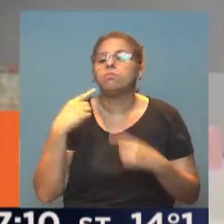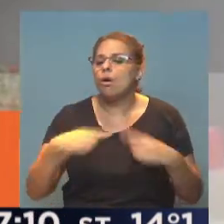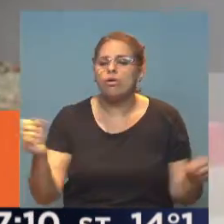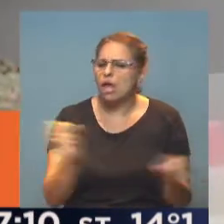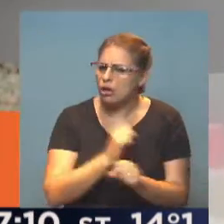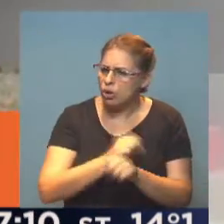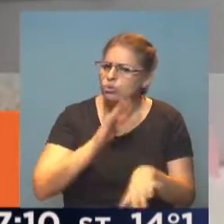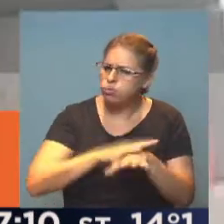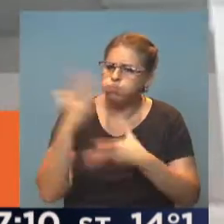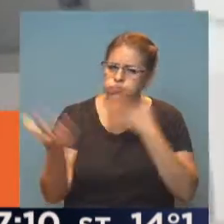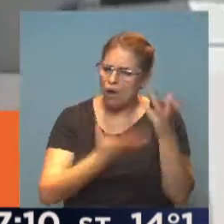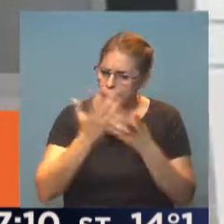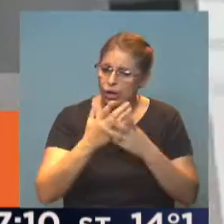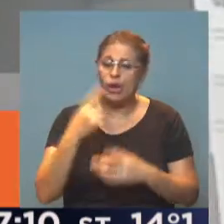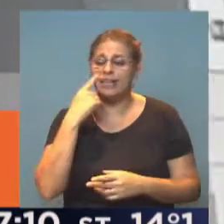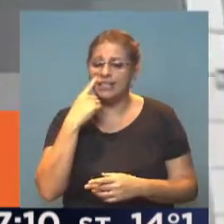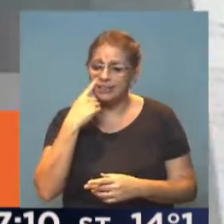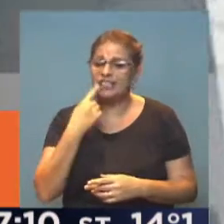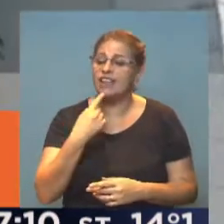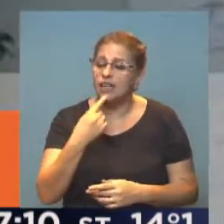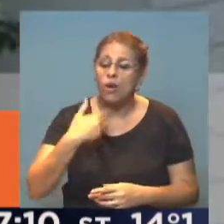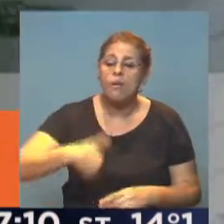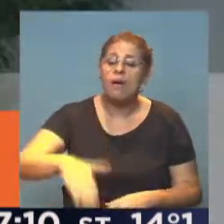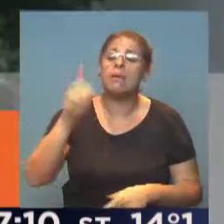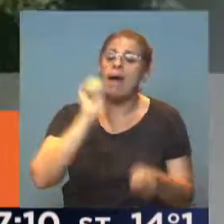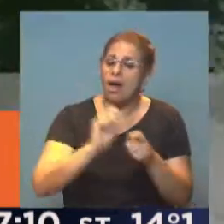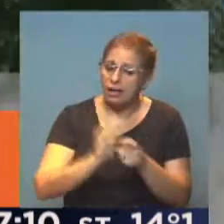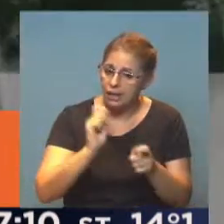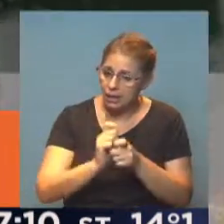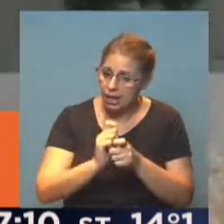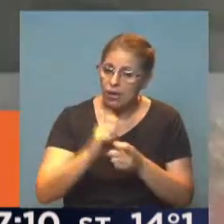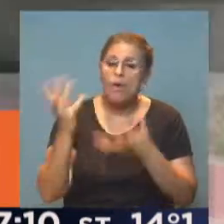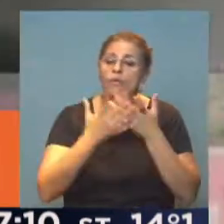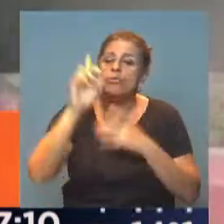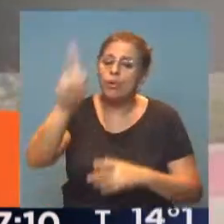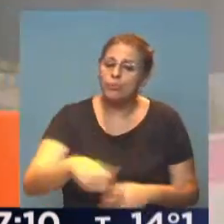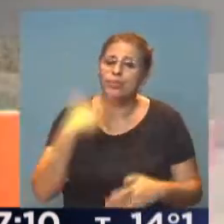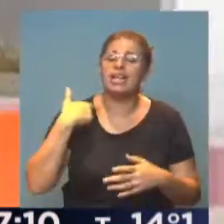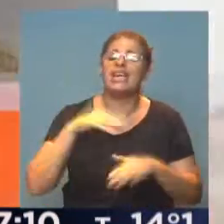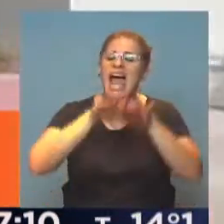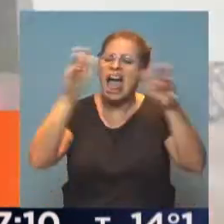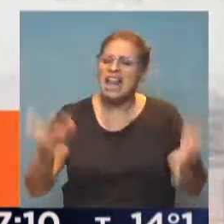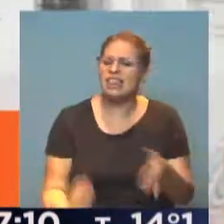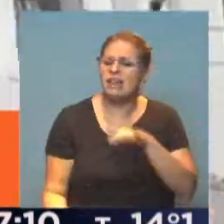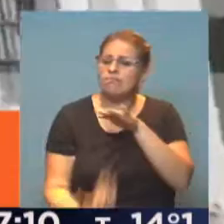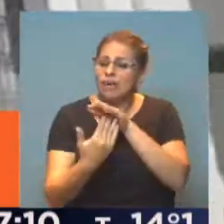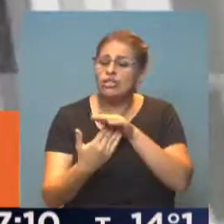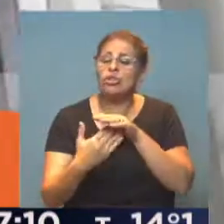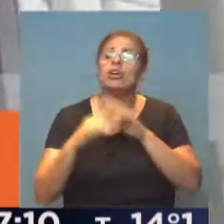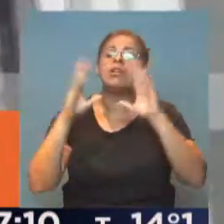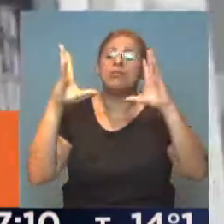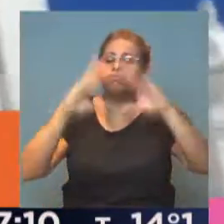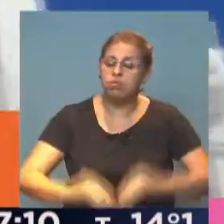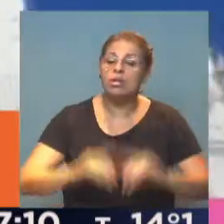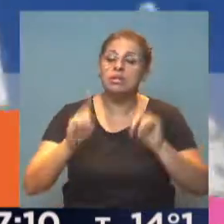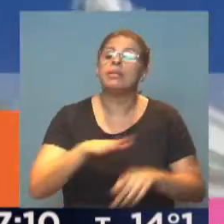reparadas, según afirmó el intendente Ismael Pasaglia. Un foco de incendio provocó el daño total del altar mayor y también de la zona del